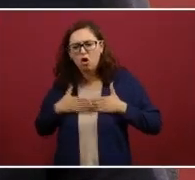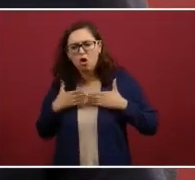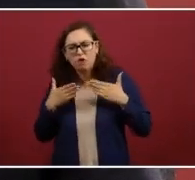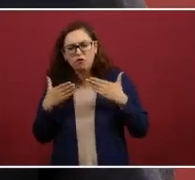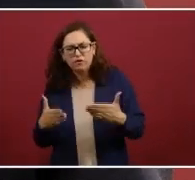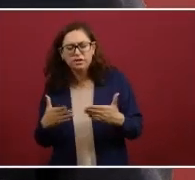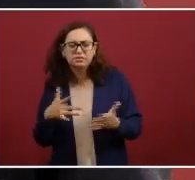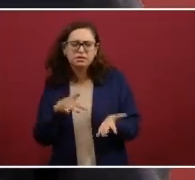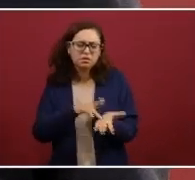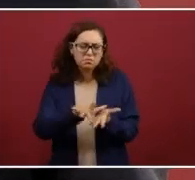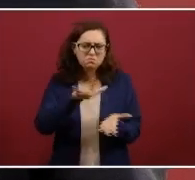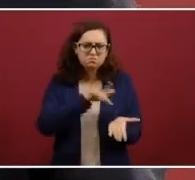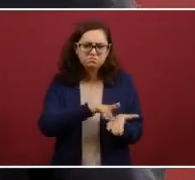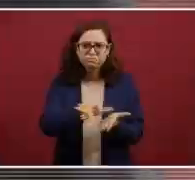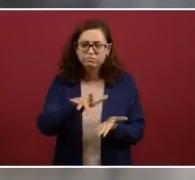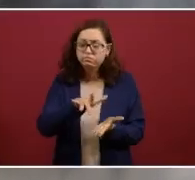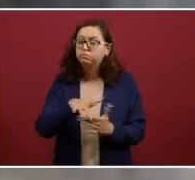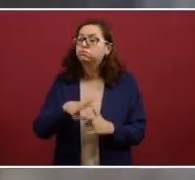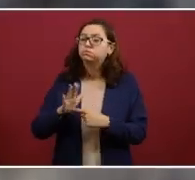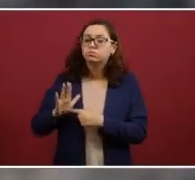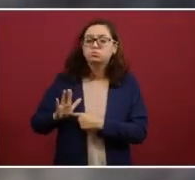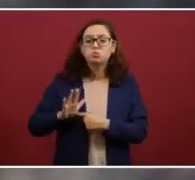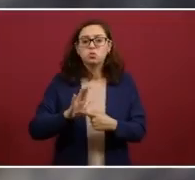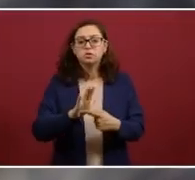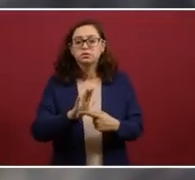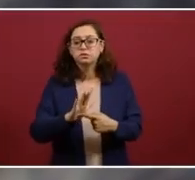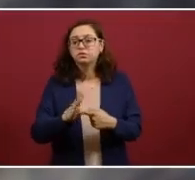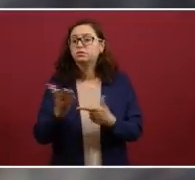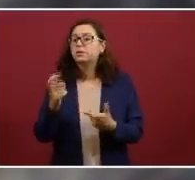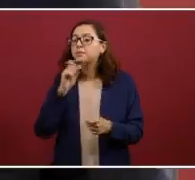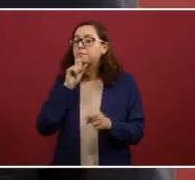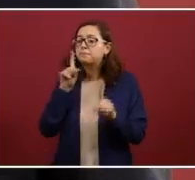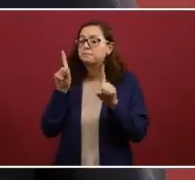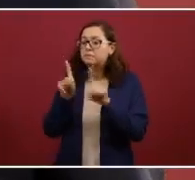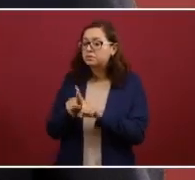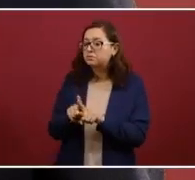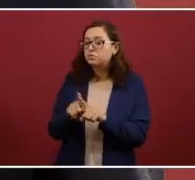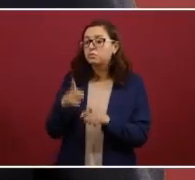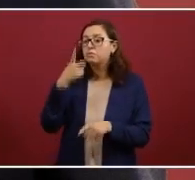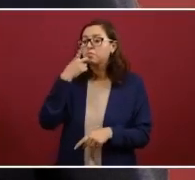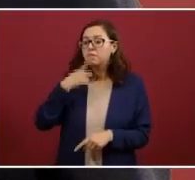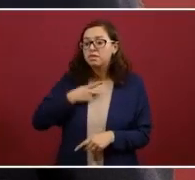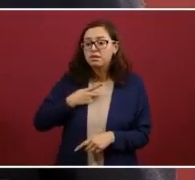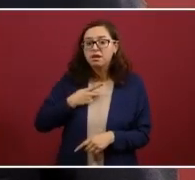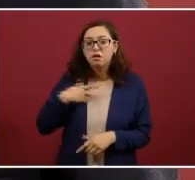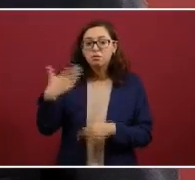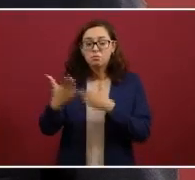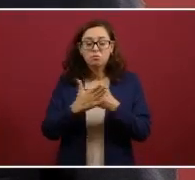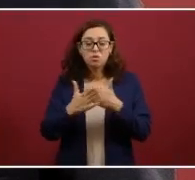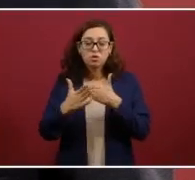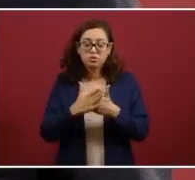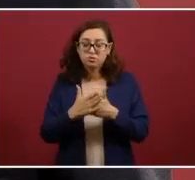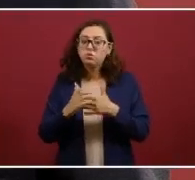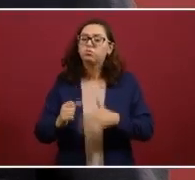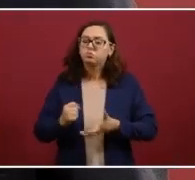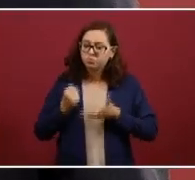apoyo en el gobierno y a informarnos de nuevas inversiones. Las dos empresas